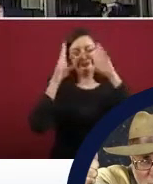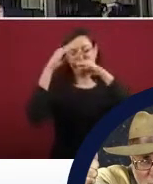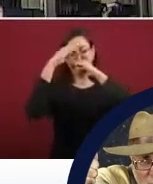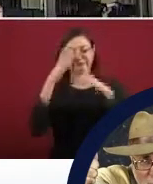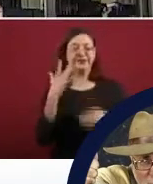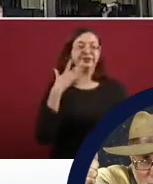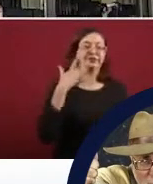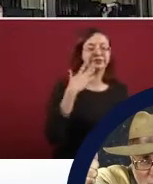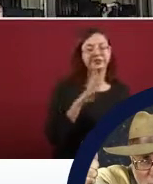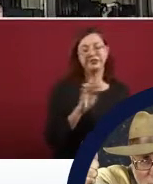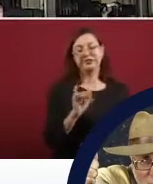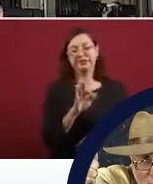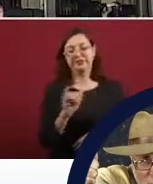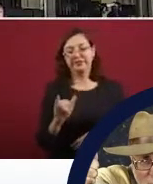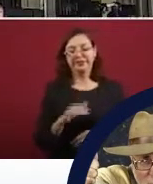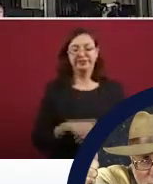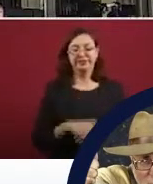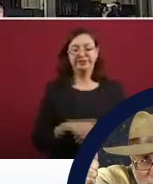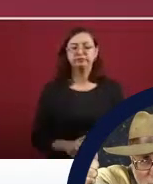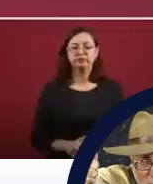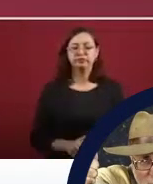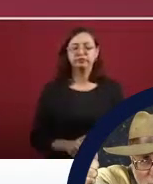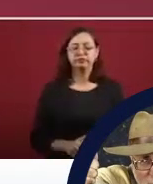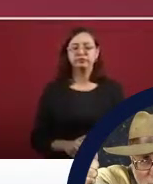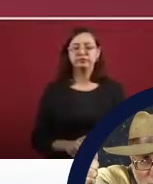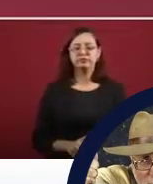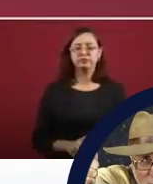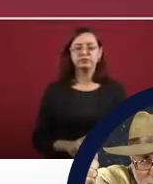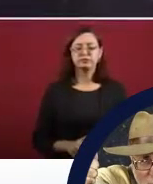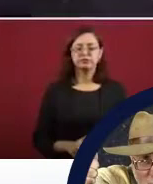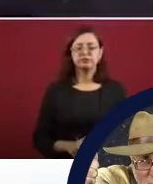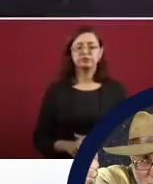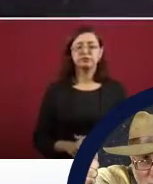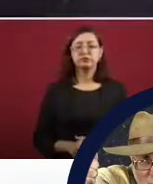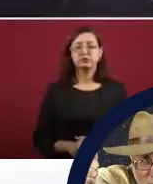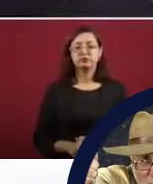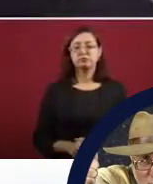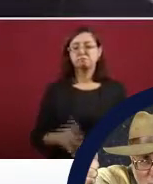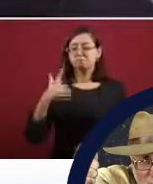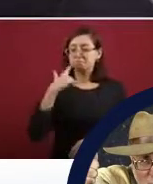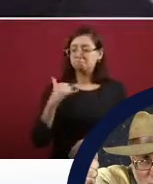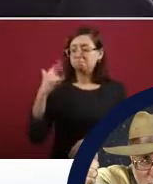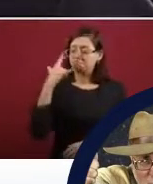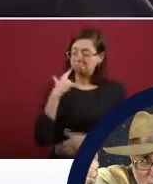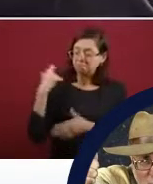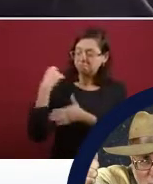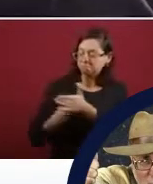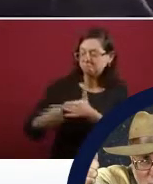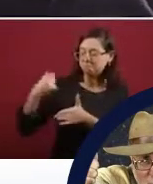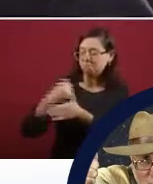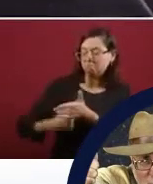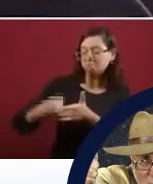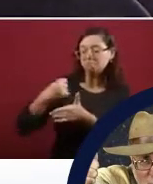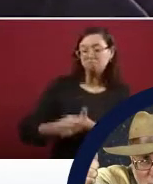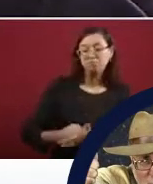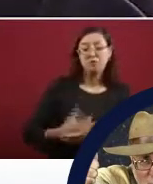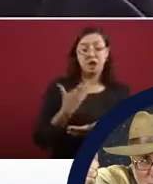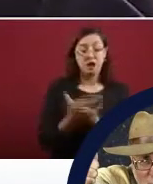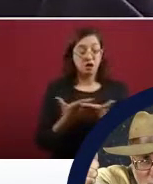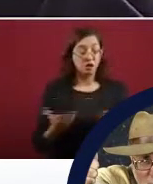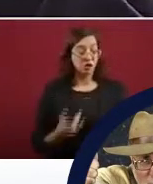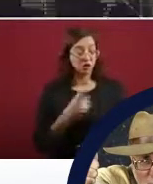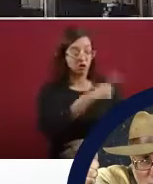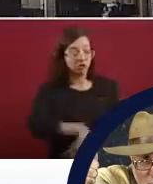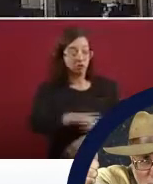Lamento mucho su manera de expresarse, porque en primer lugar no somos sus enemigos, ¿no? Aquí